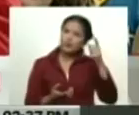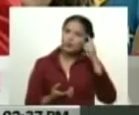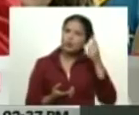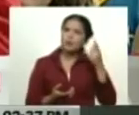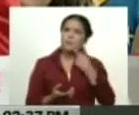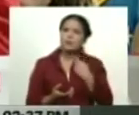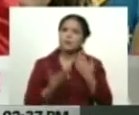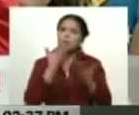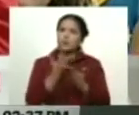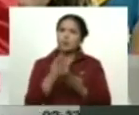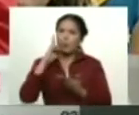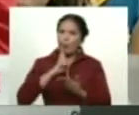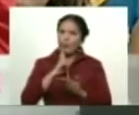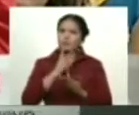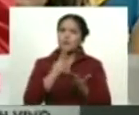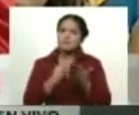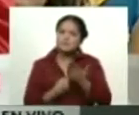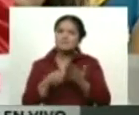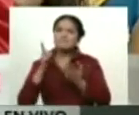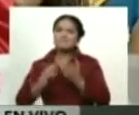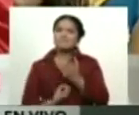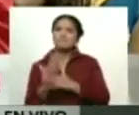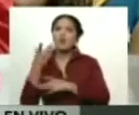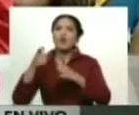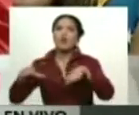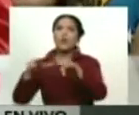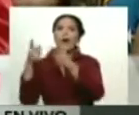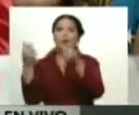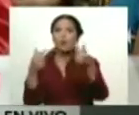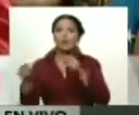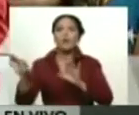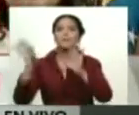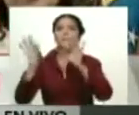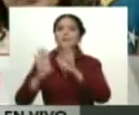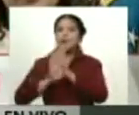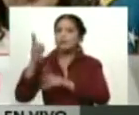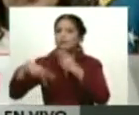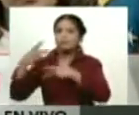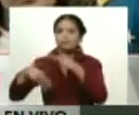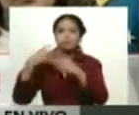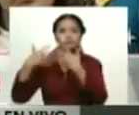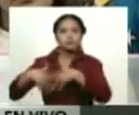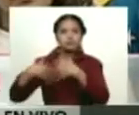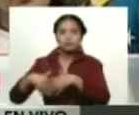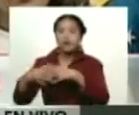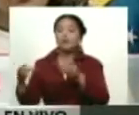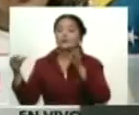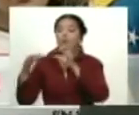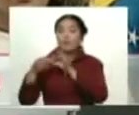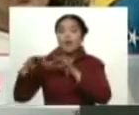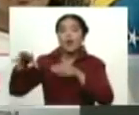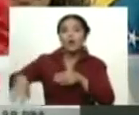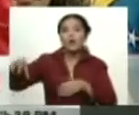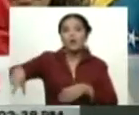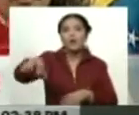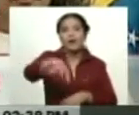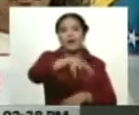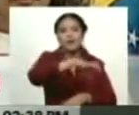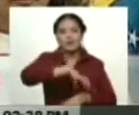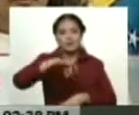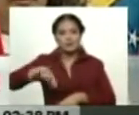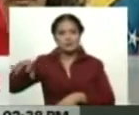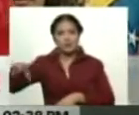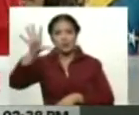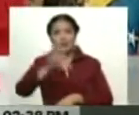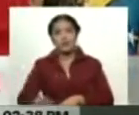para fomentar la creación de las zonas económicas especiales productivas adaptadas a las regiones de los a las distintas regiones